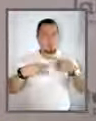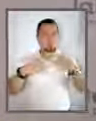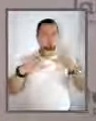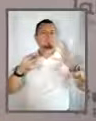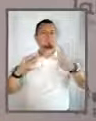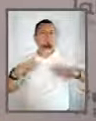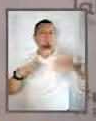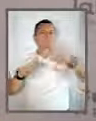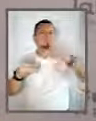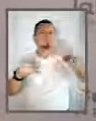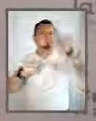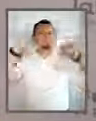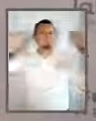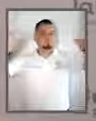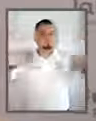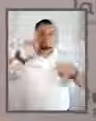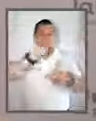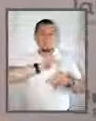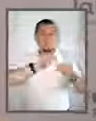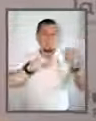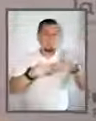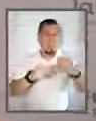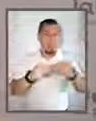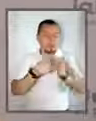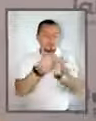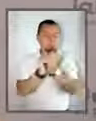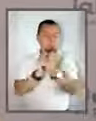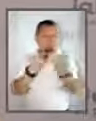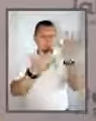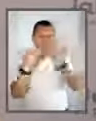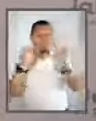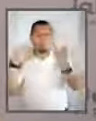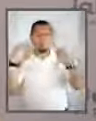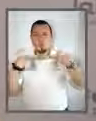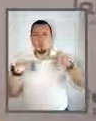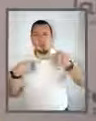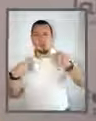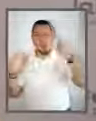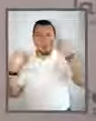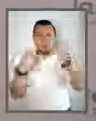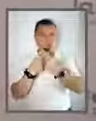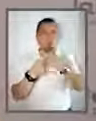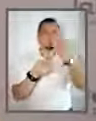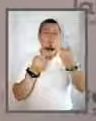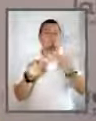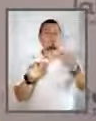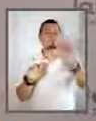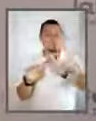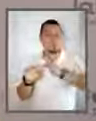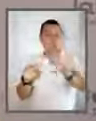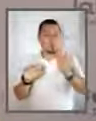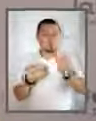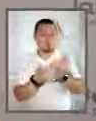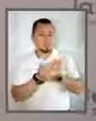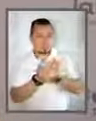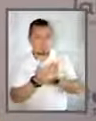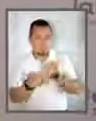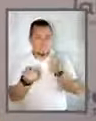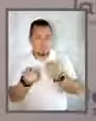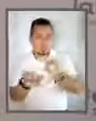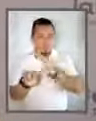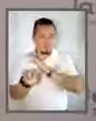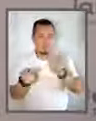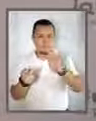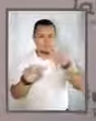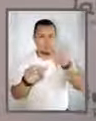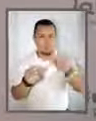población en las diferentes fases de la enfermedad. Para eso hay otras pruebas que son las que nos pudieran estar ayudando. No es que no